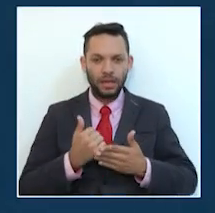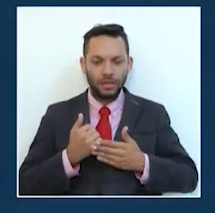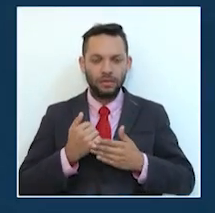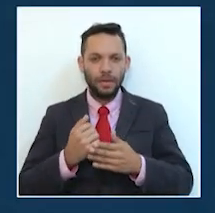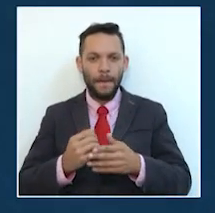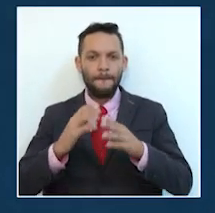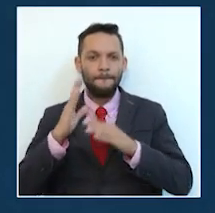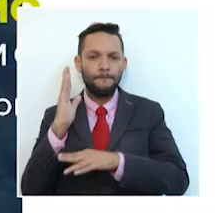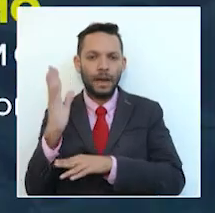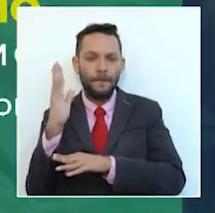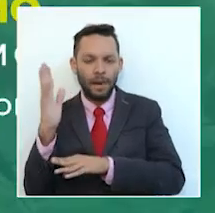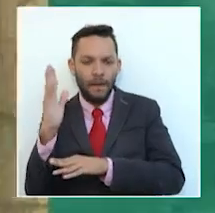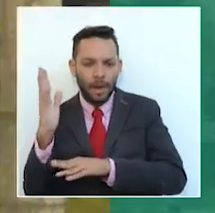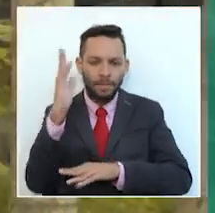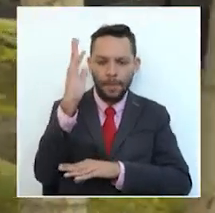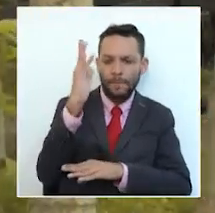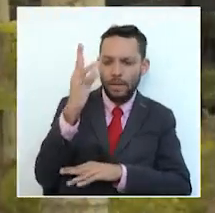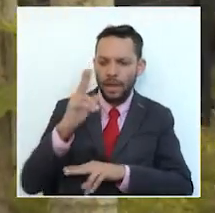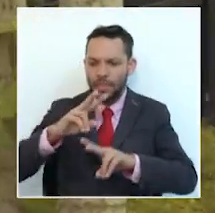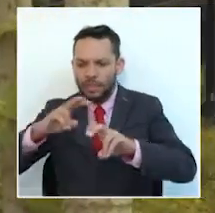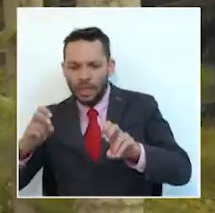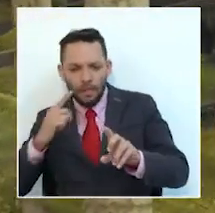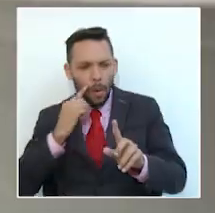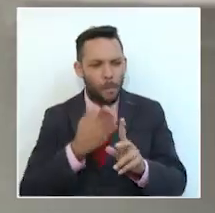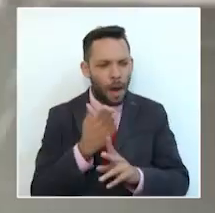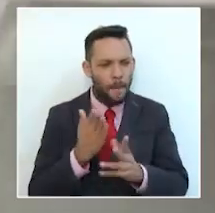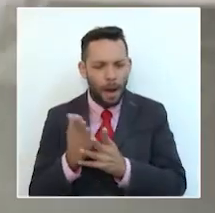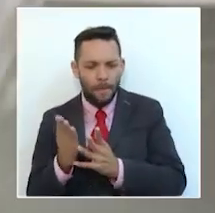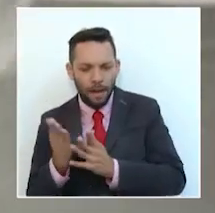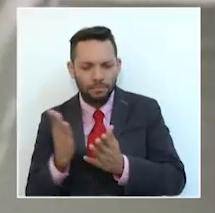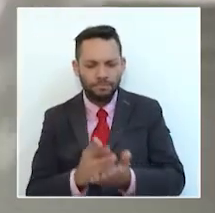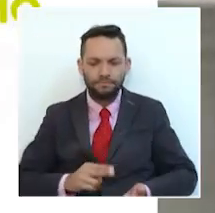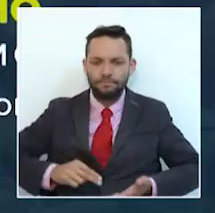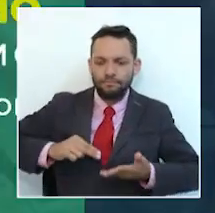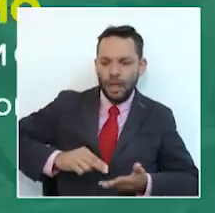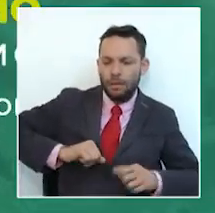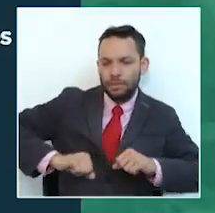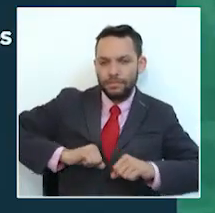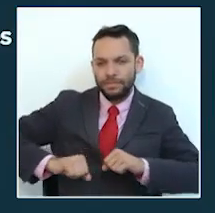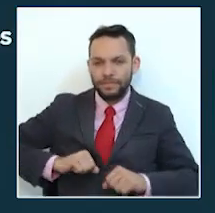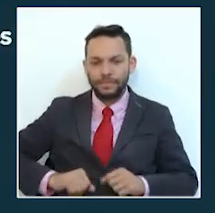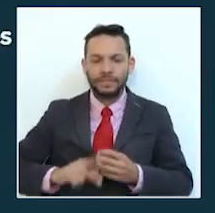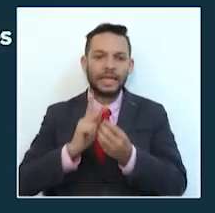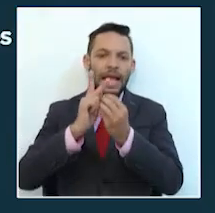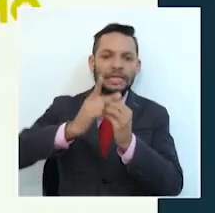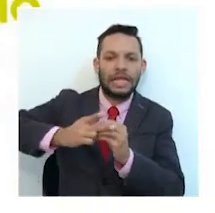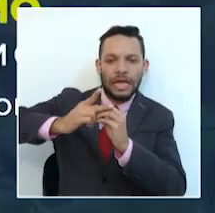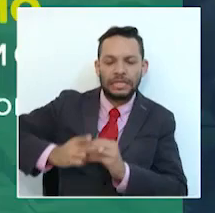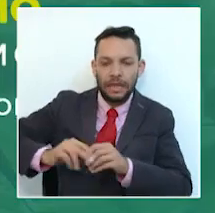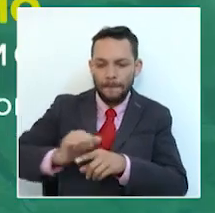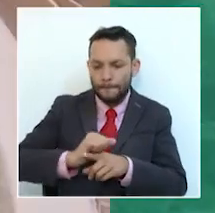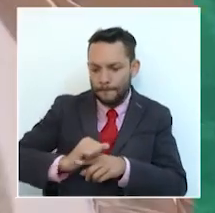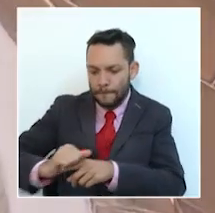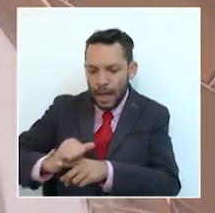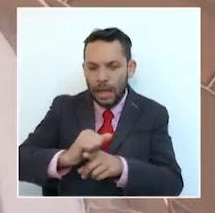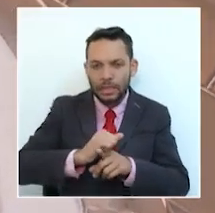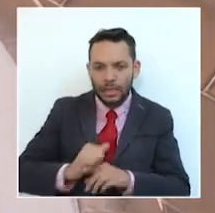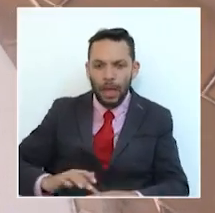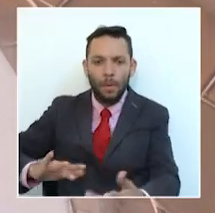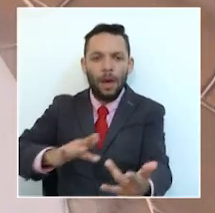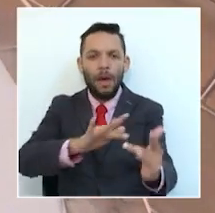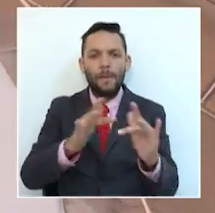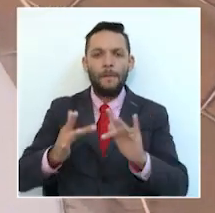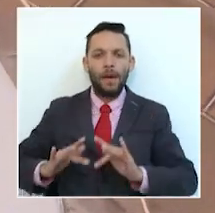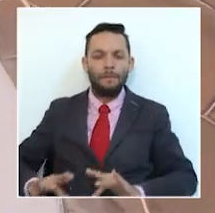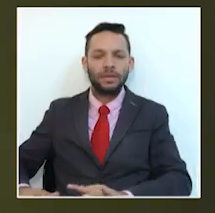donde discutiremos las últimas tendencias de turismo de bienestar y termalismo y 7 talleres prácticos vivenciales que transmitirán toda